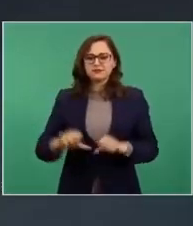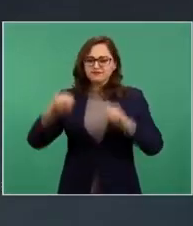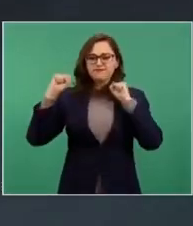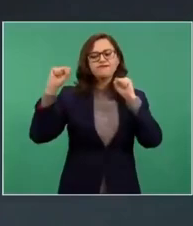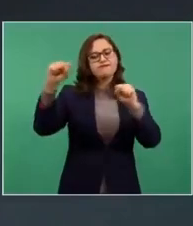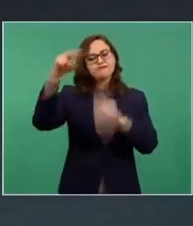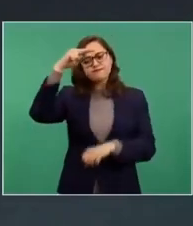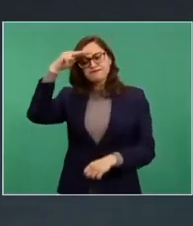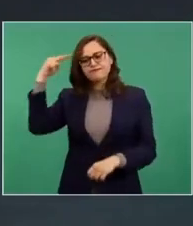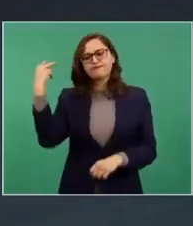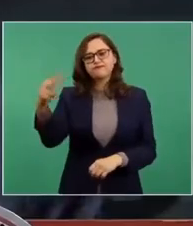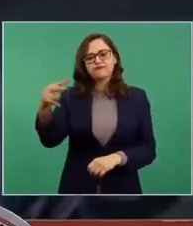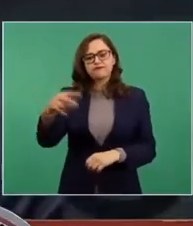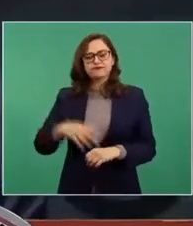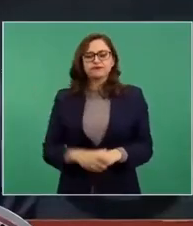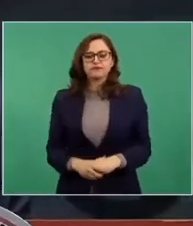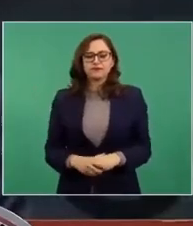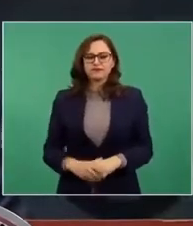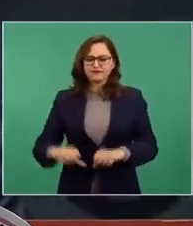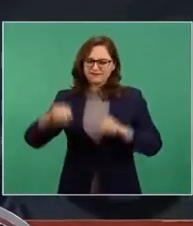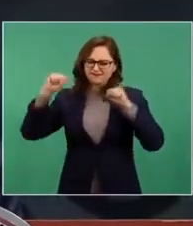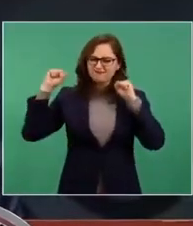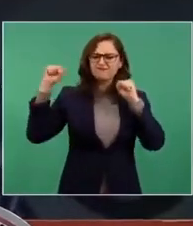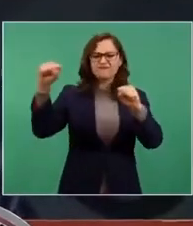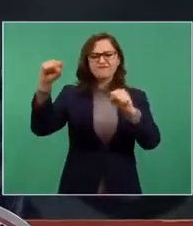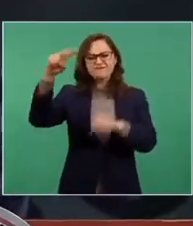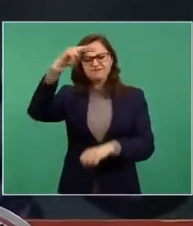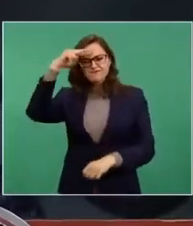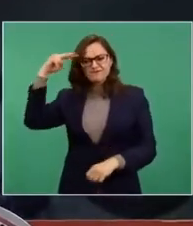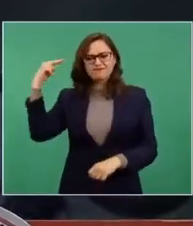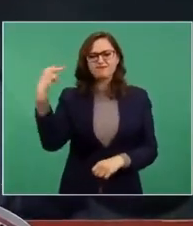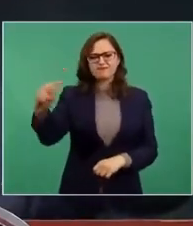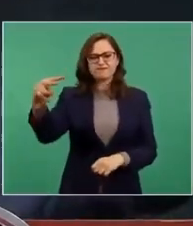¡Viva México! ¡Viva México!